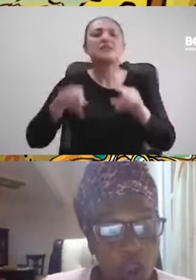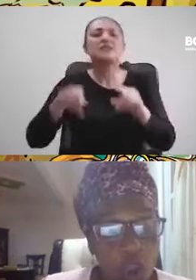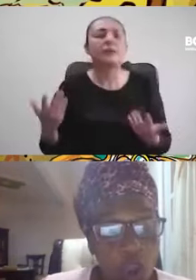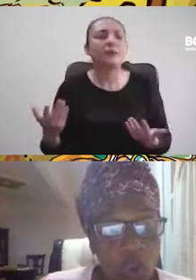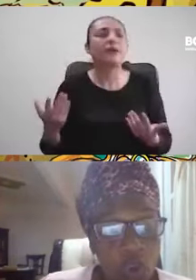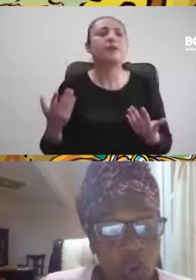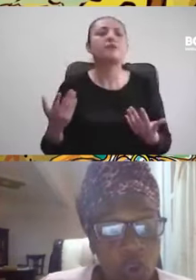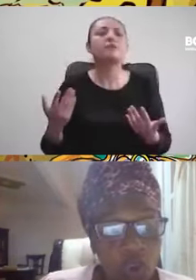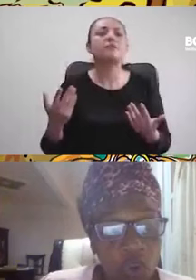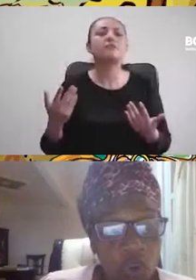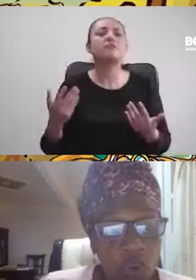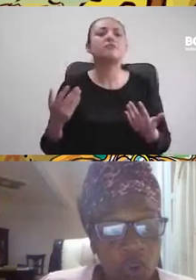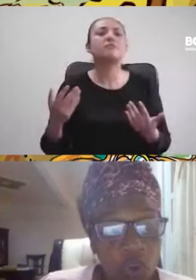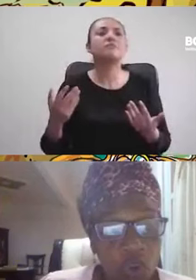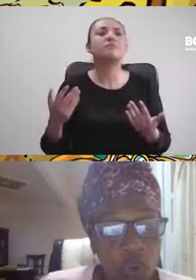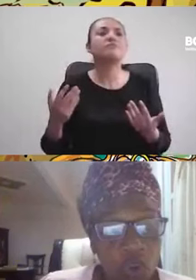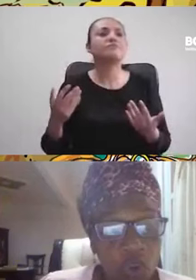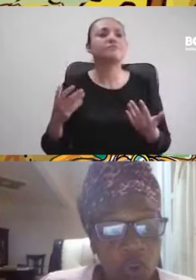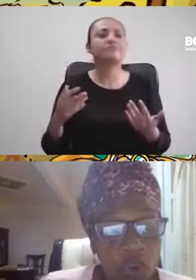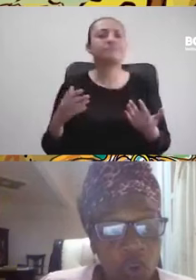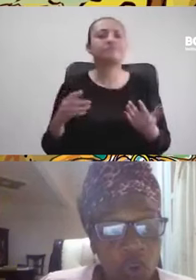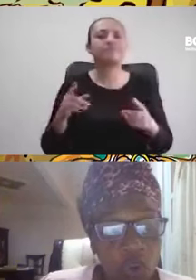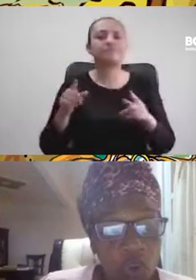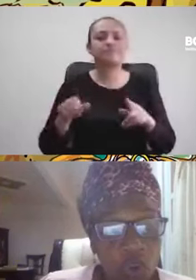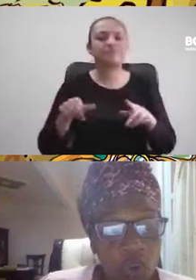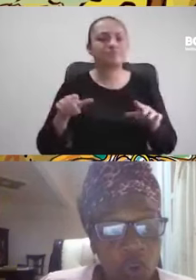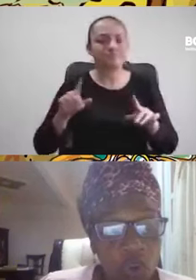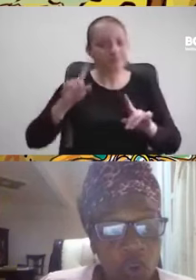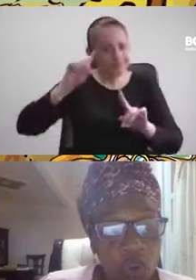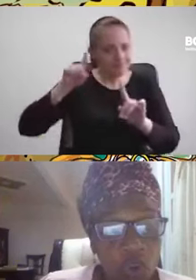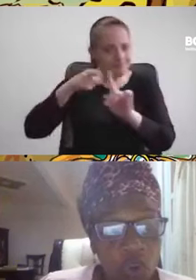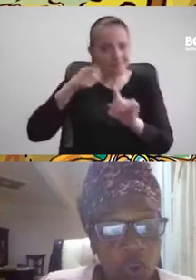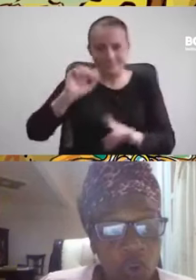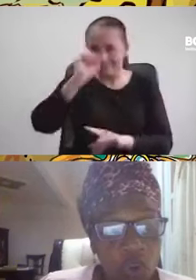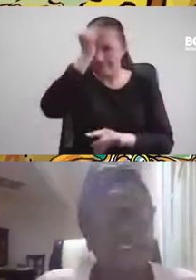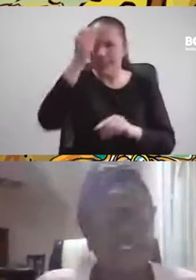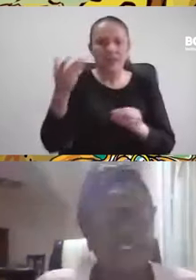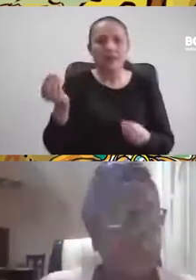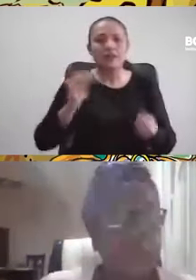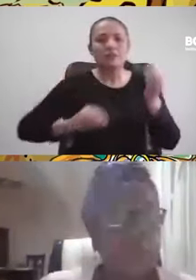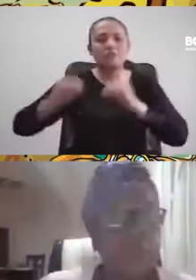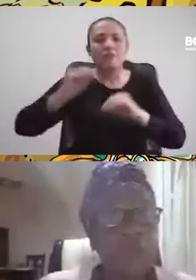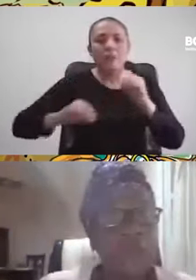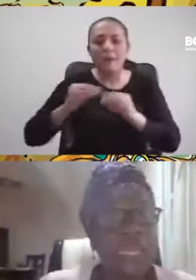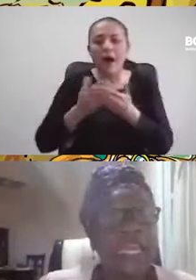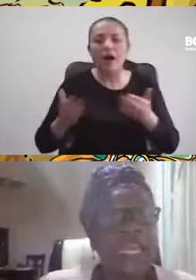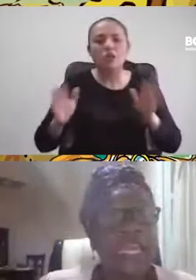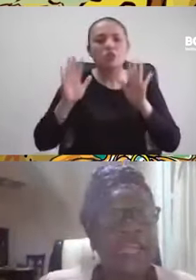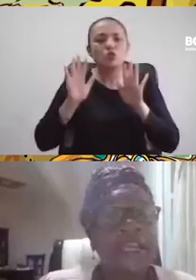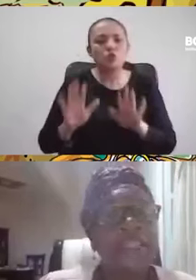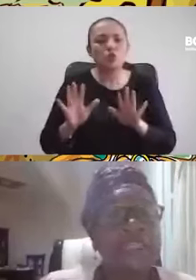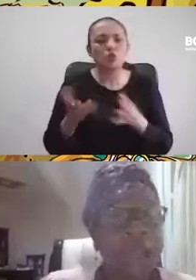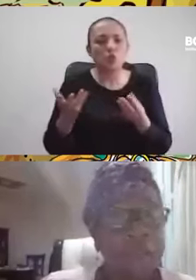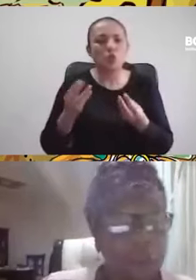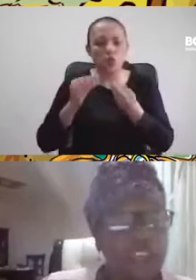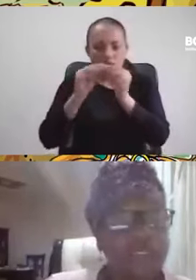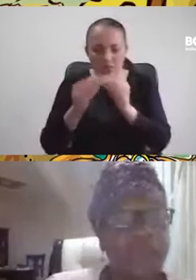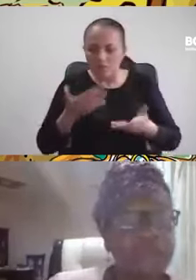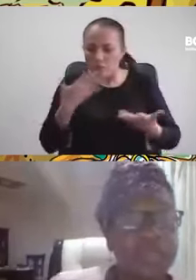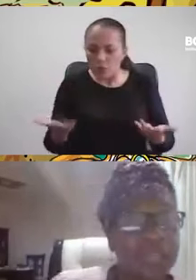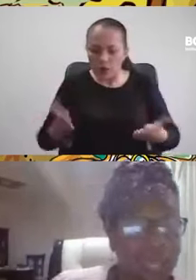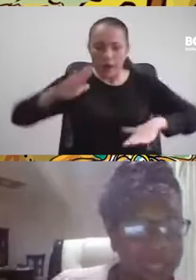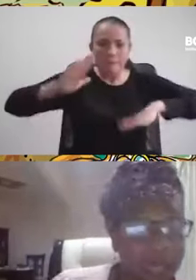se realizan lo que es la elaboración de objetos tipo, de tambores también,